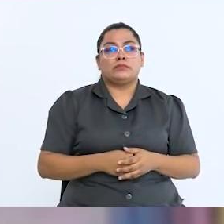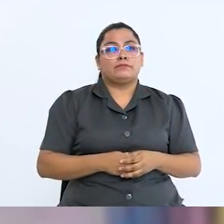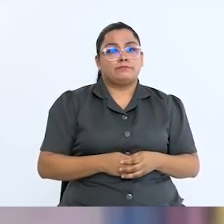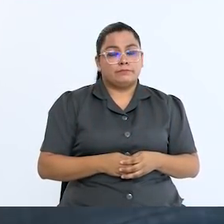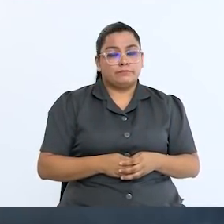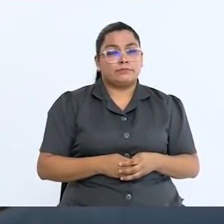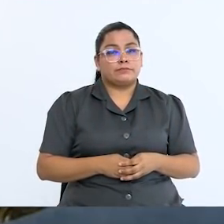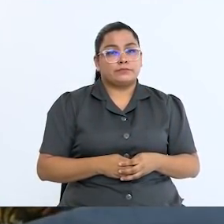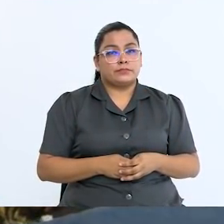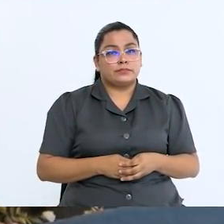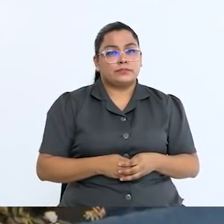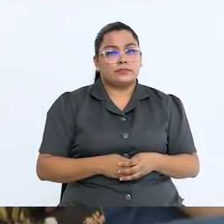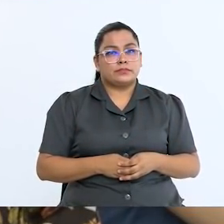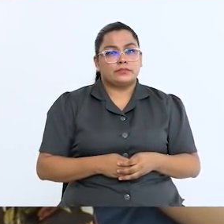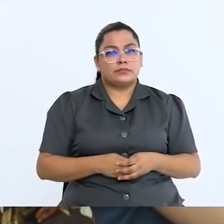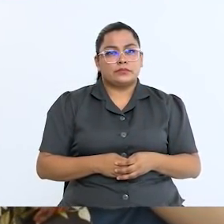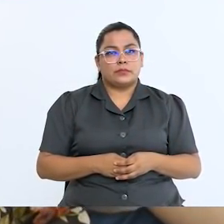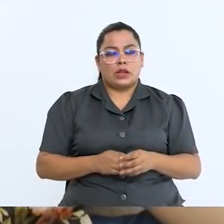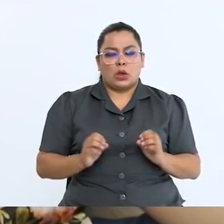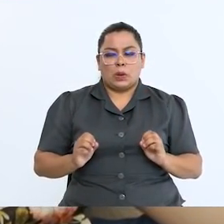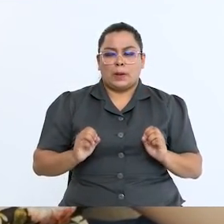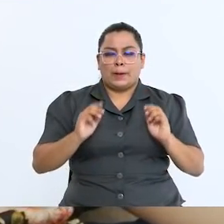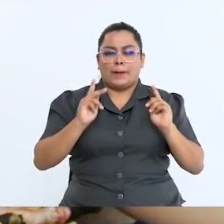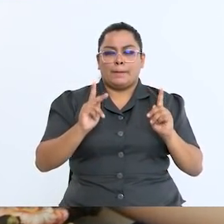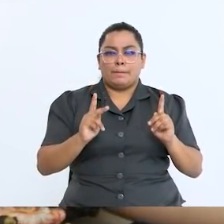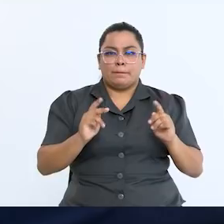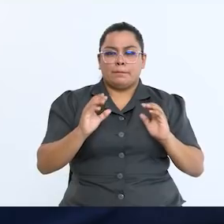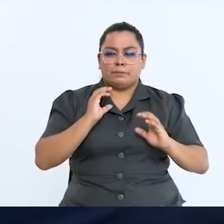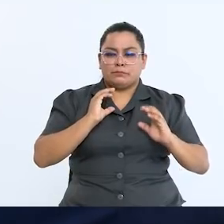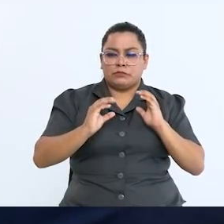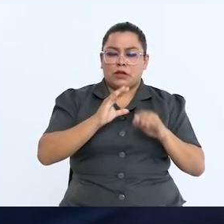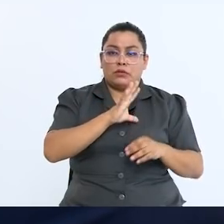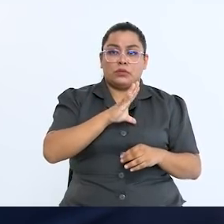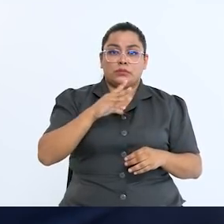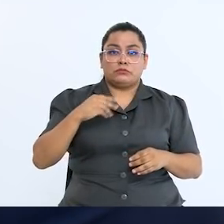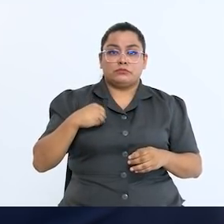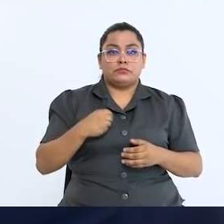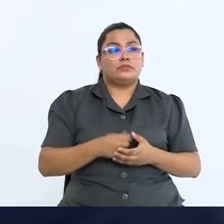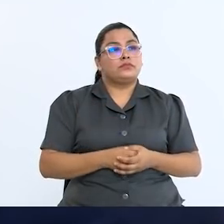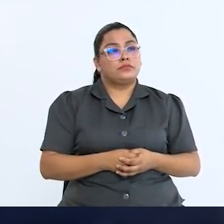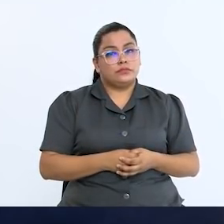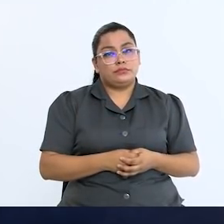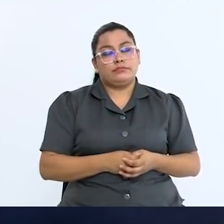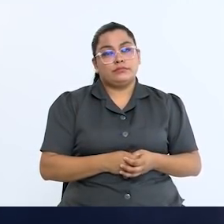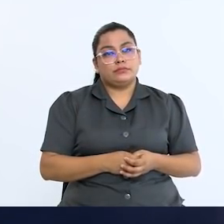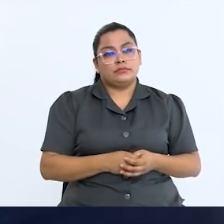y vocabulario. Dan la oportunidad de conversar en familia.